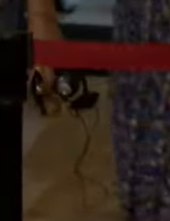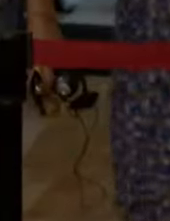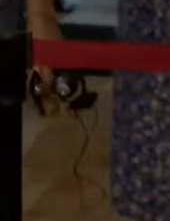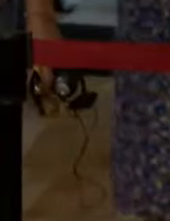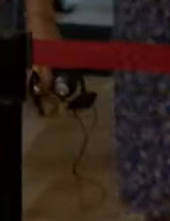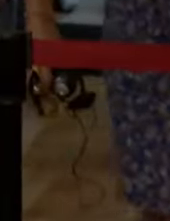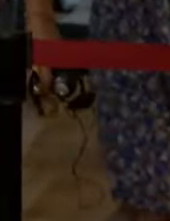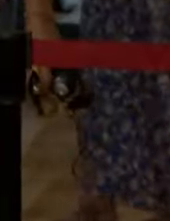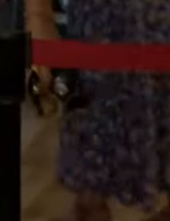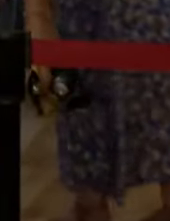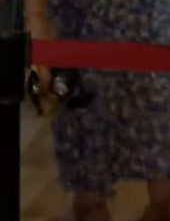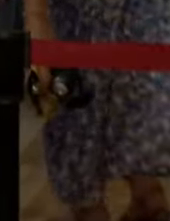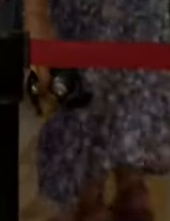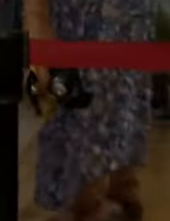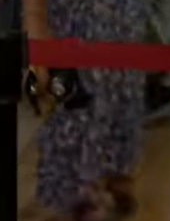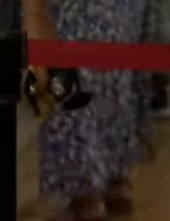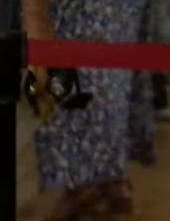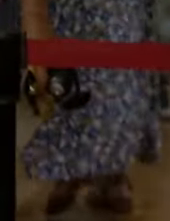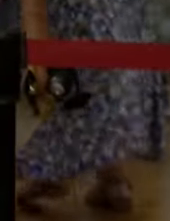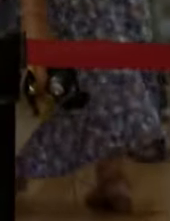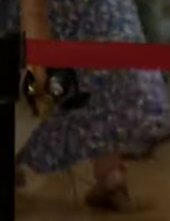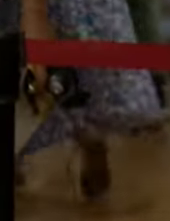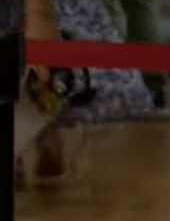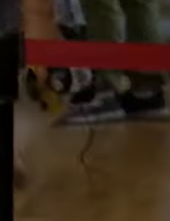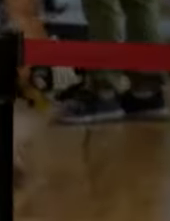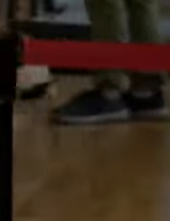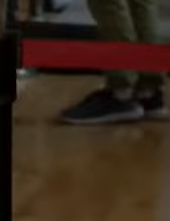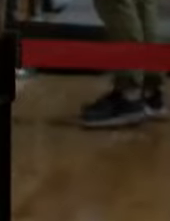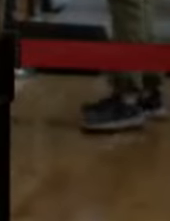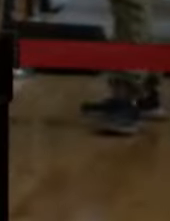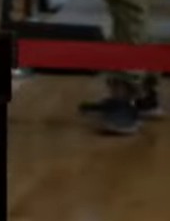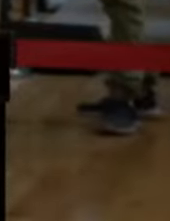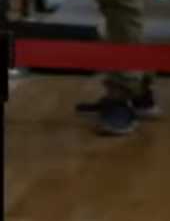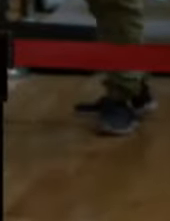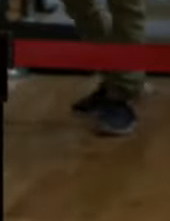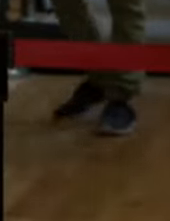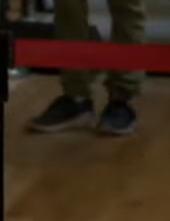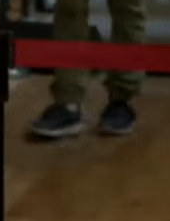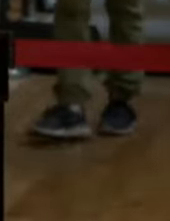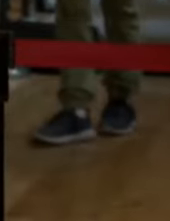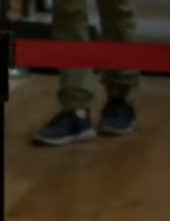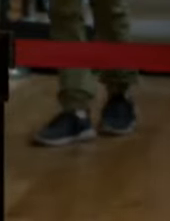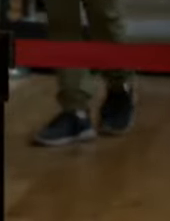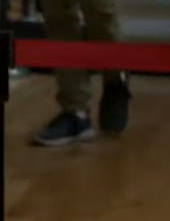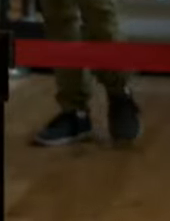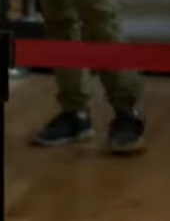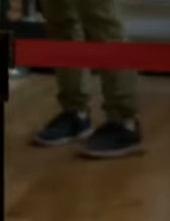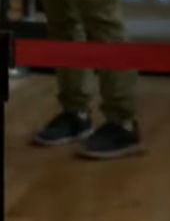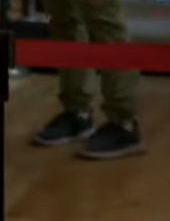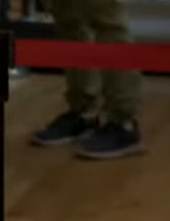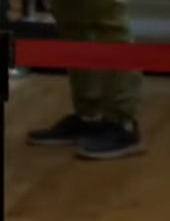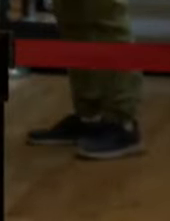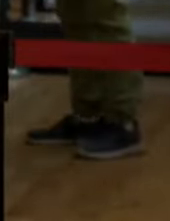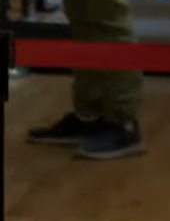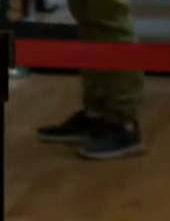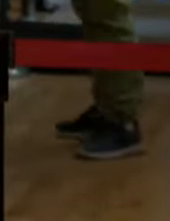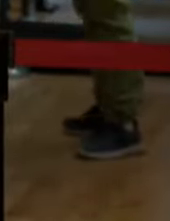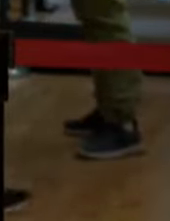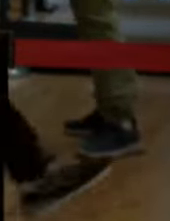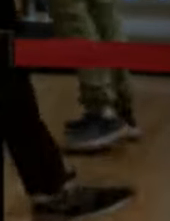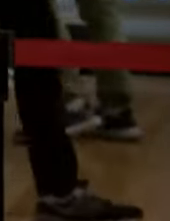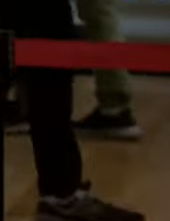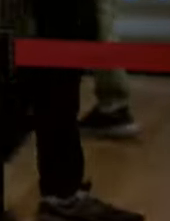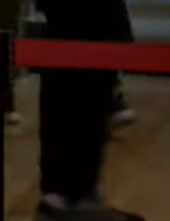importante invitarías a los jóvenes también a participar de estas instancias a hacerse parte de un evento que es eh de El más importante